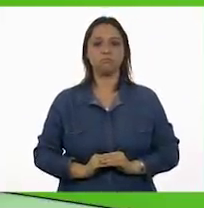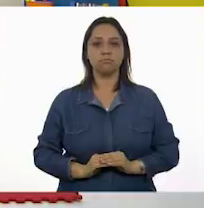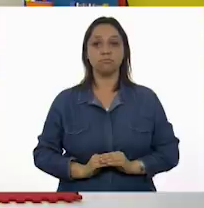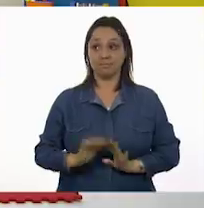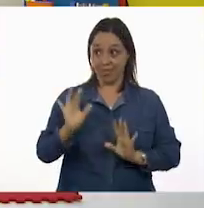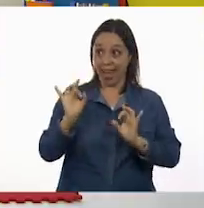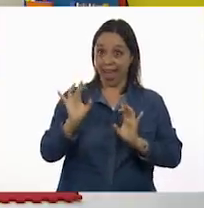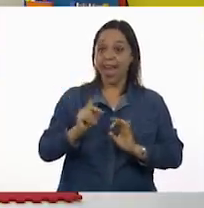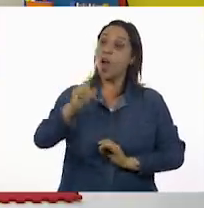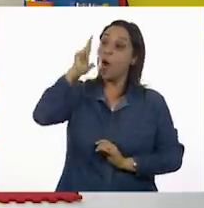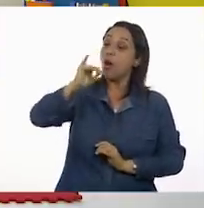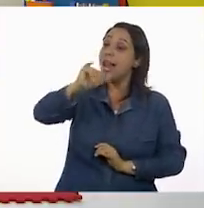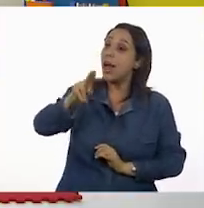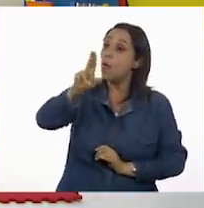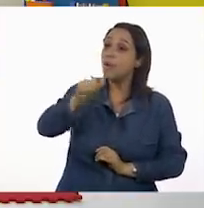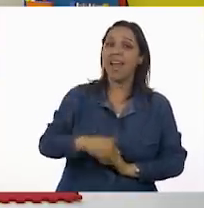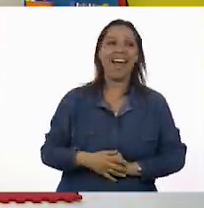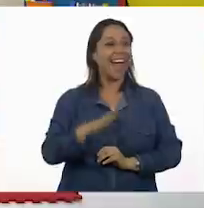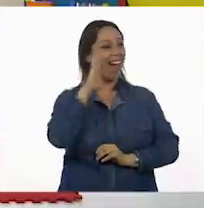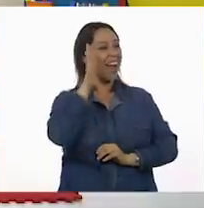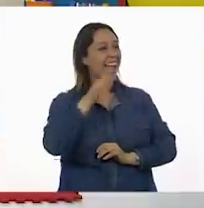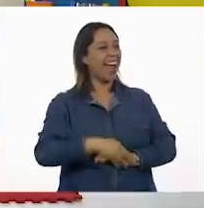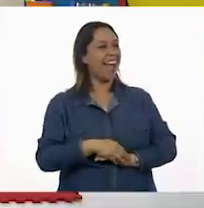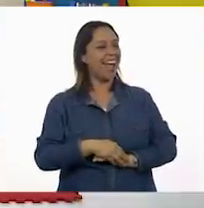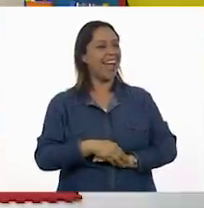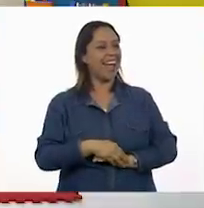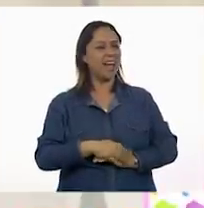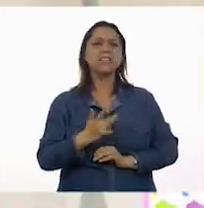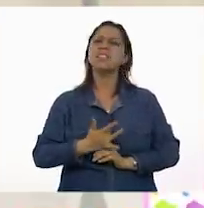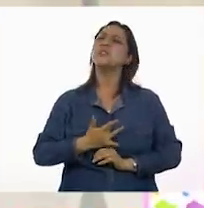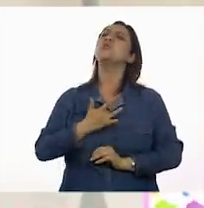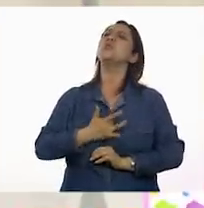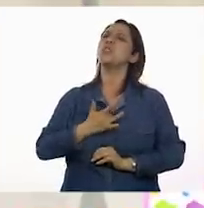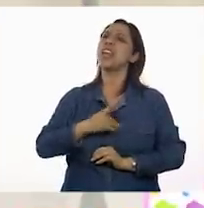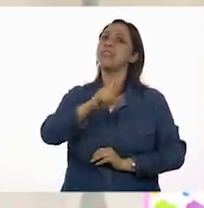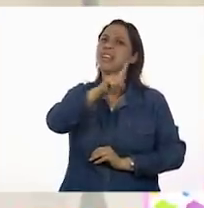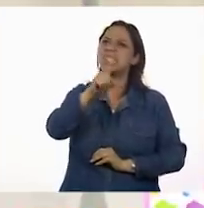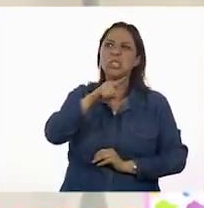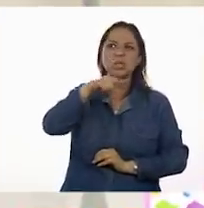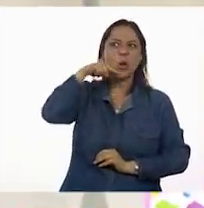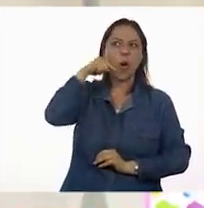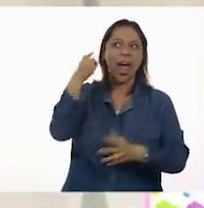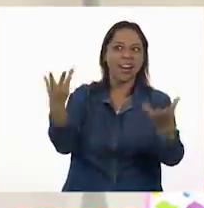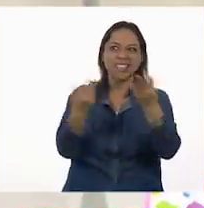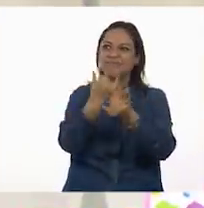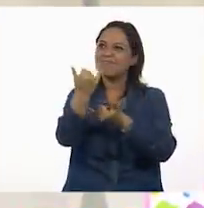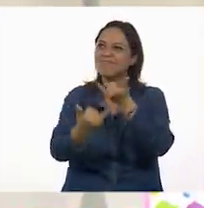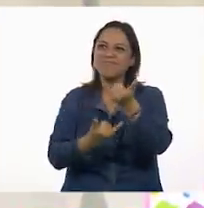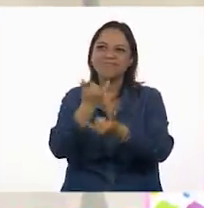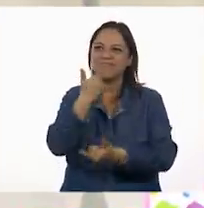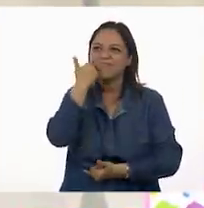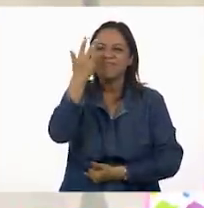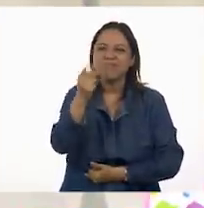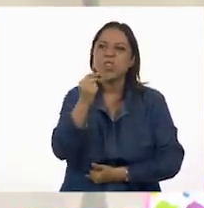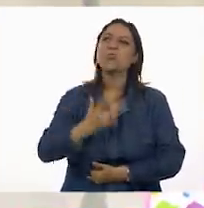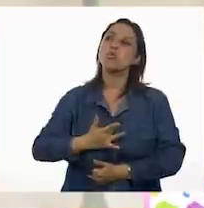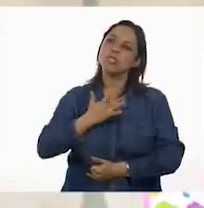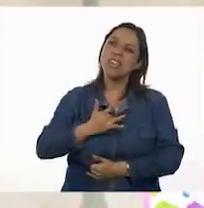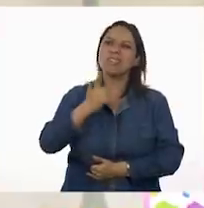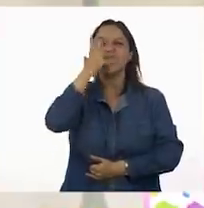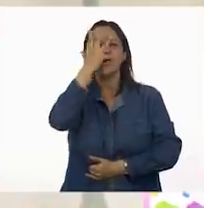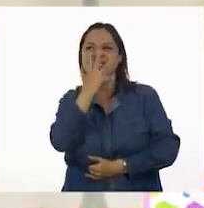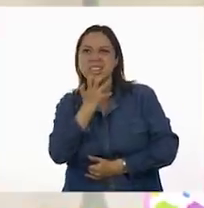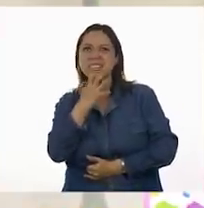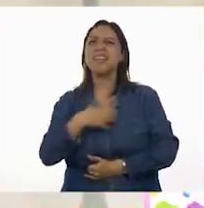¿Ya? Hola, Julia. Hola. ¿Qué sientes de que Sohar no quiera jugar contigo? ¿Te sientes triste